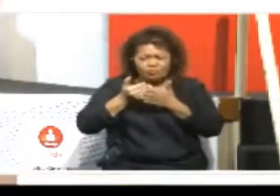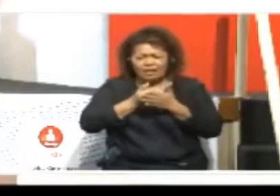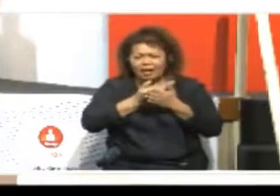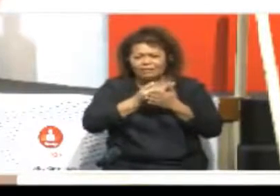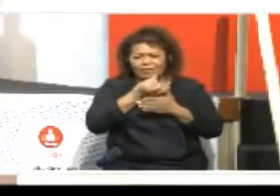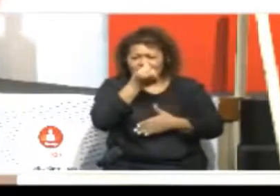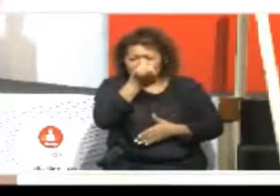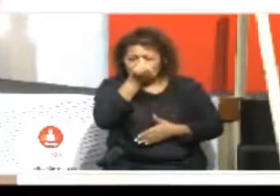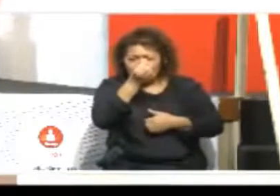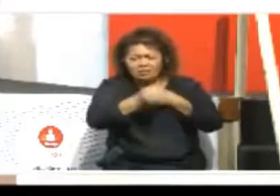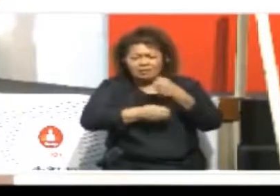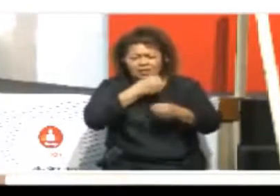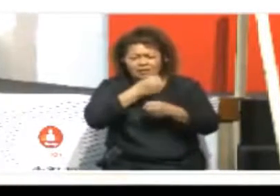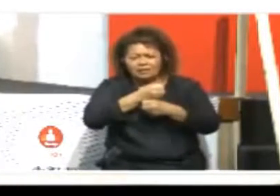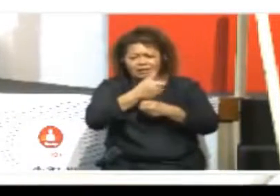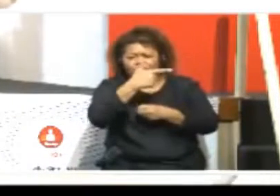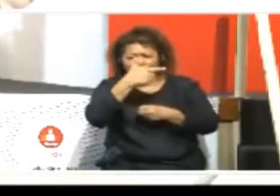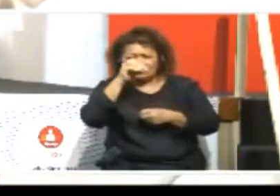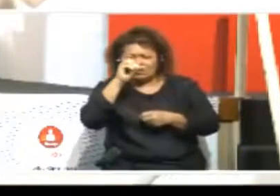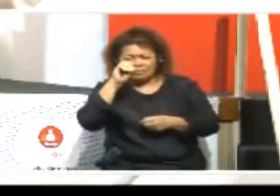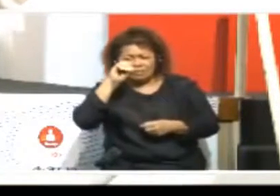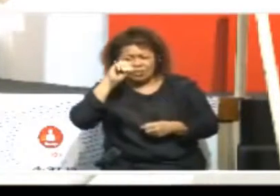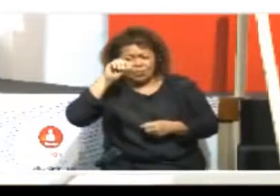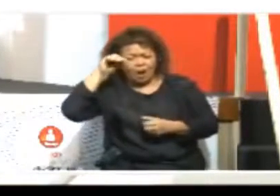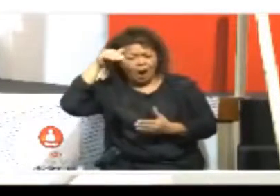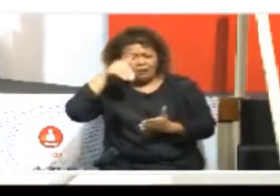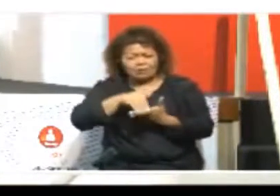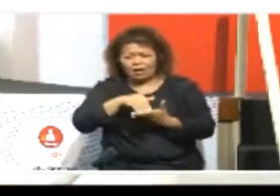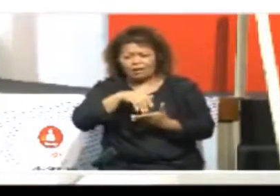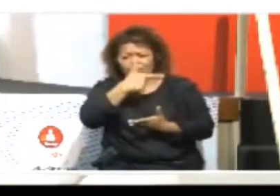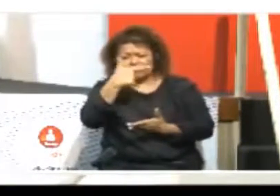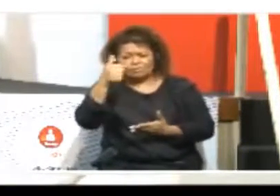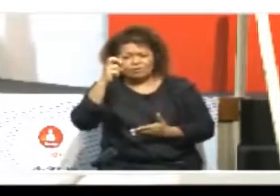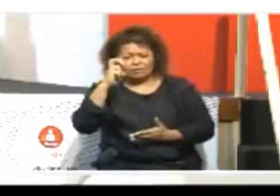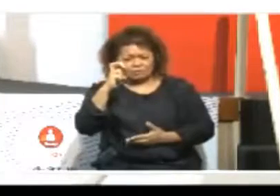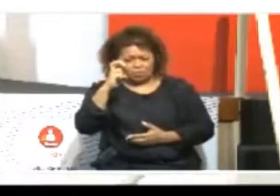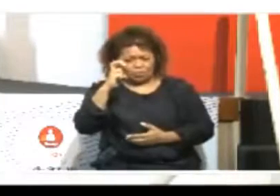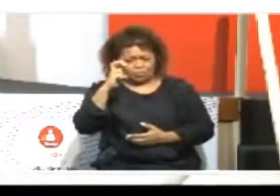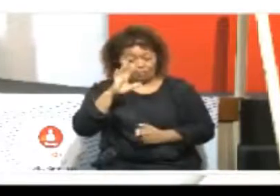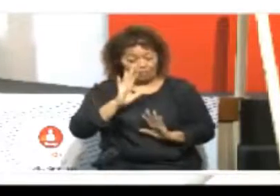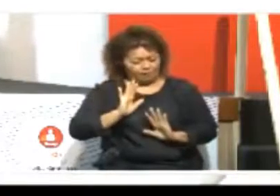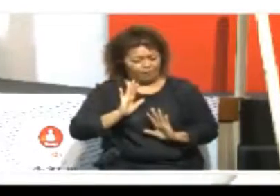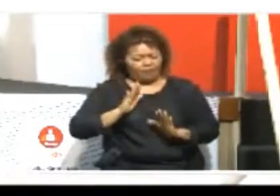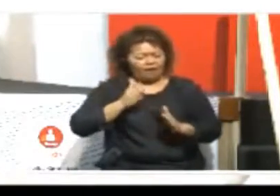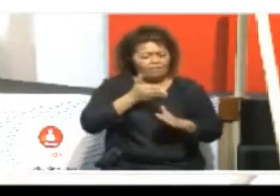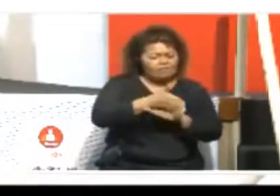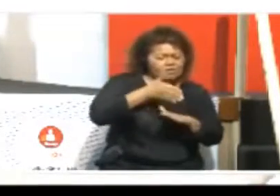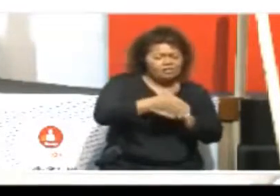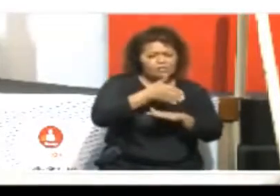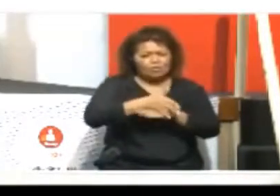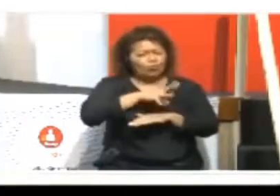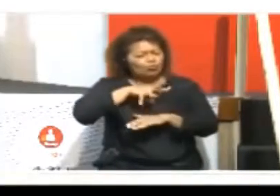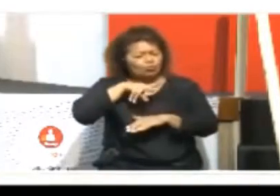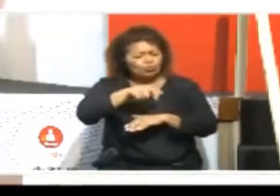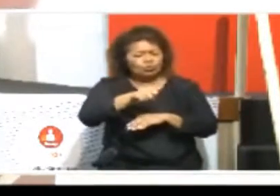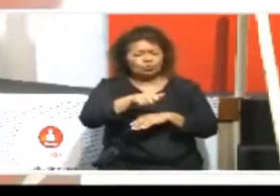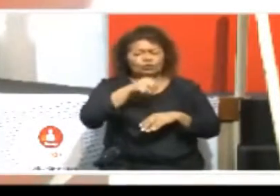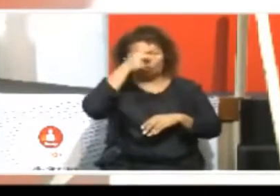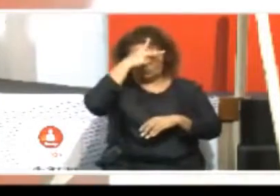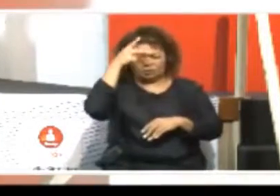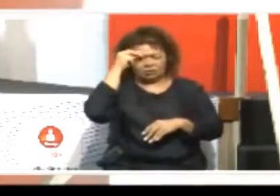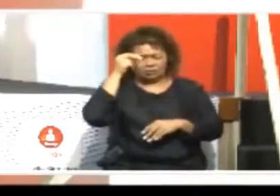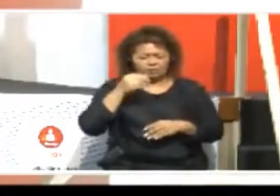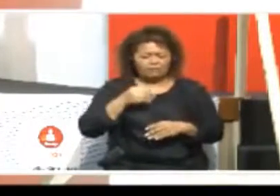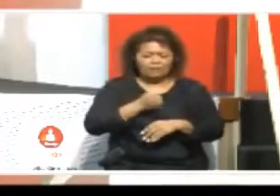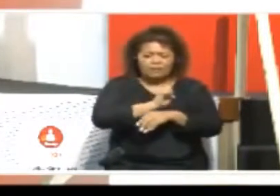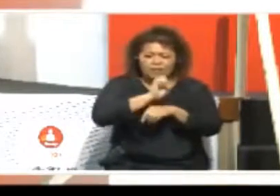2005. Visité absolutamente todos los municipios de ese estado para saber obtener todos